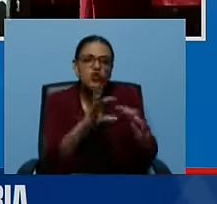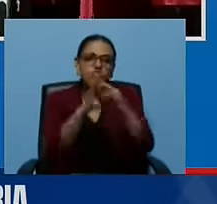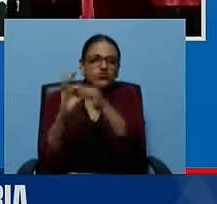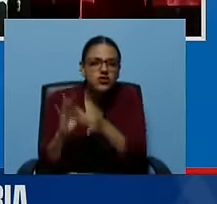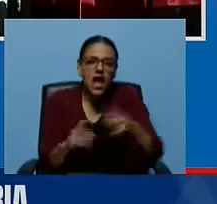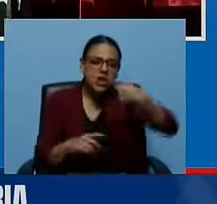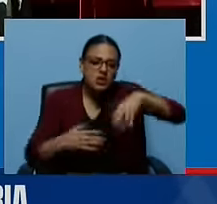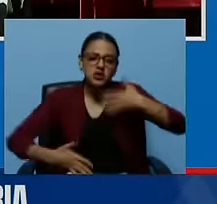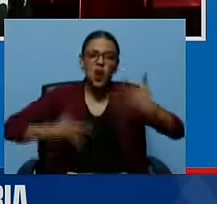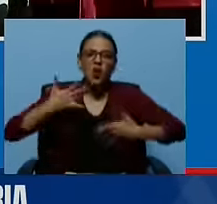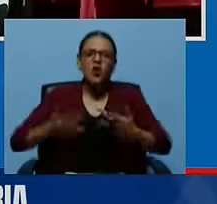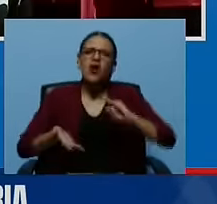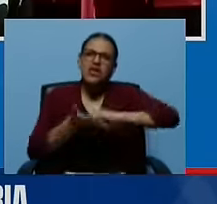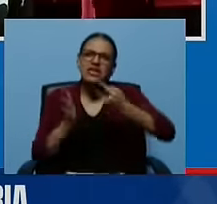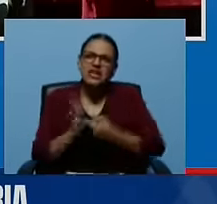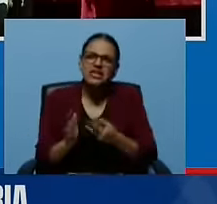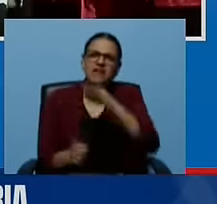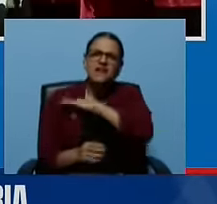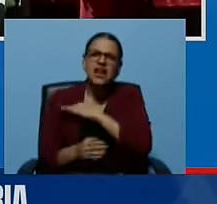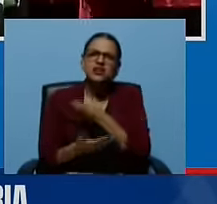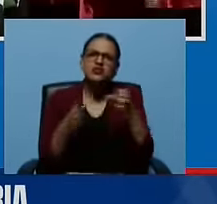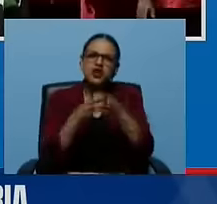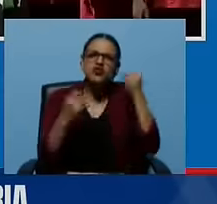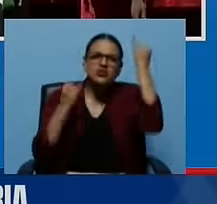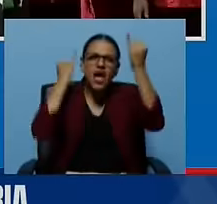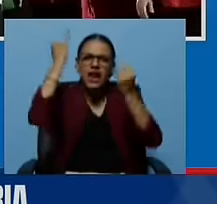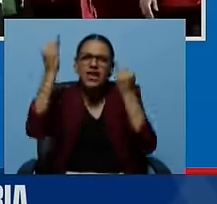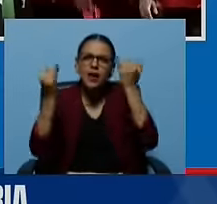¿Y qué será el socialismo?